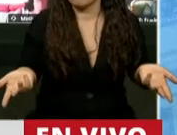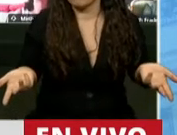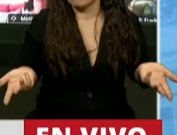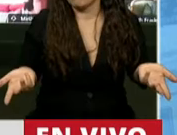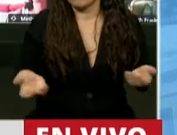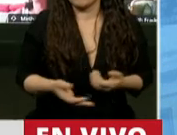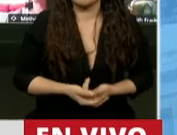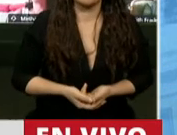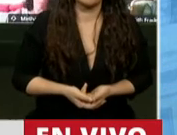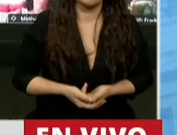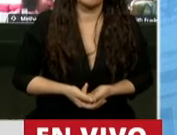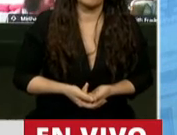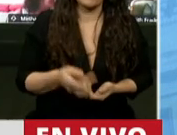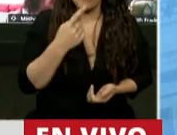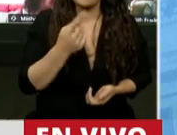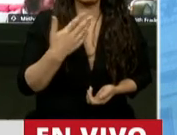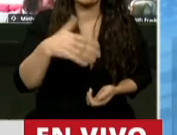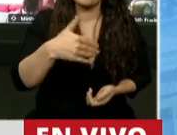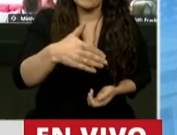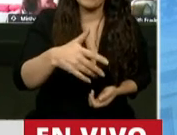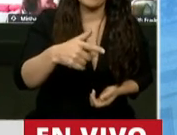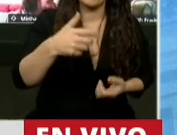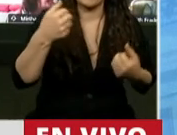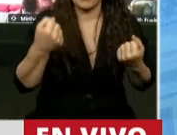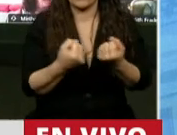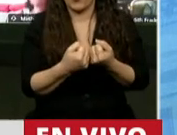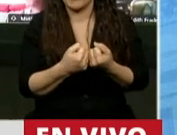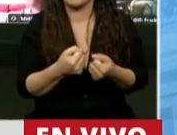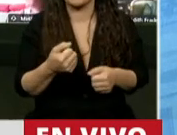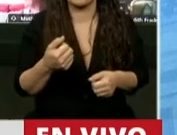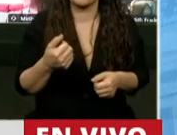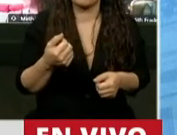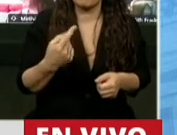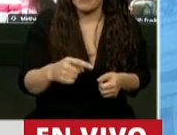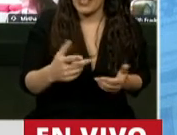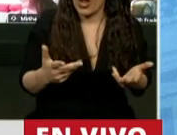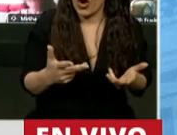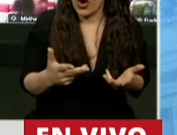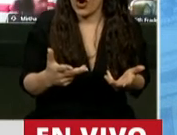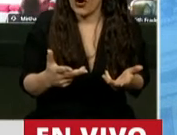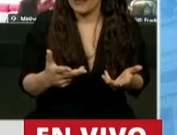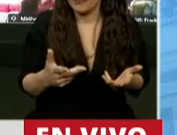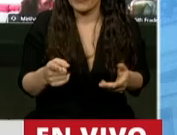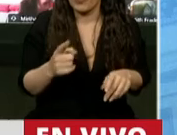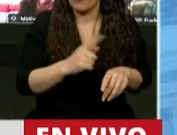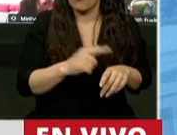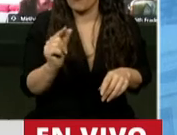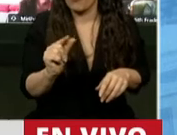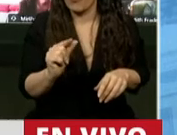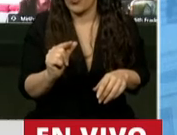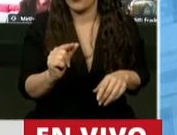cuando se dice que se va a establecer un acuerdo se va a fijar la posibilidad de acuerdo pero mientras tanto de carácter temporario